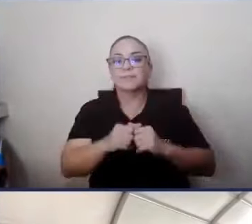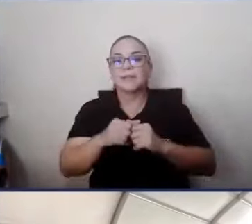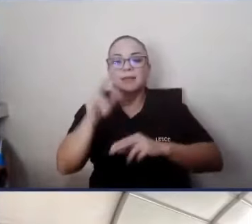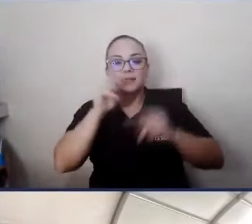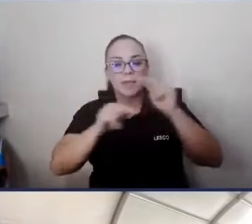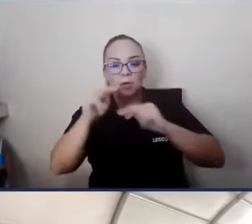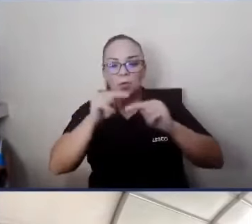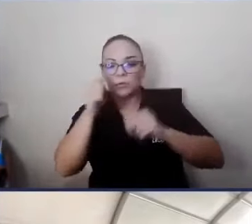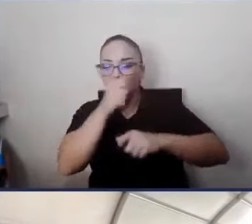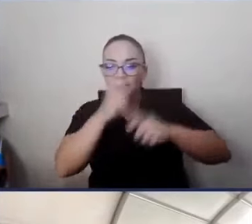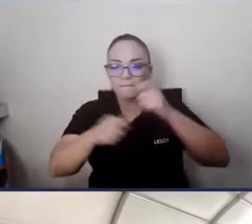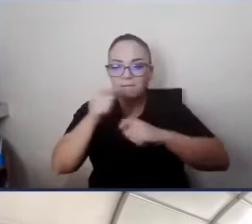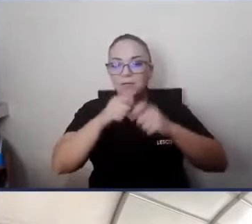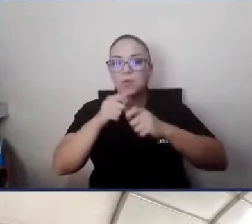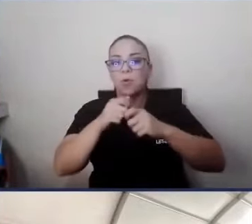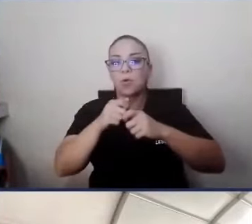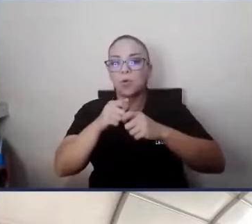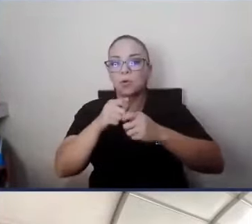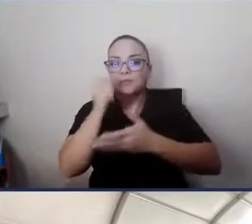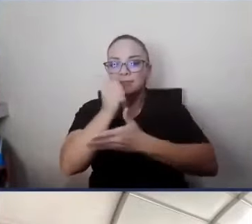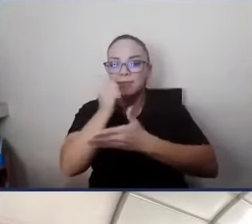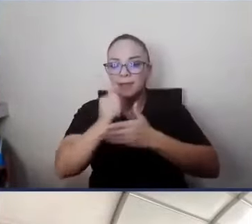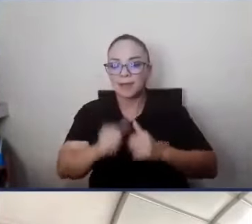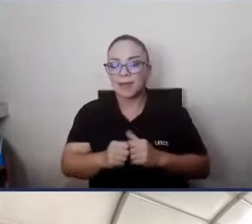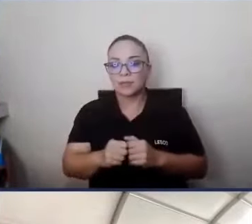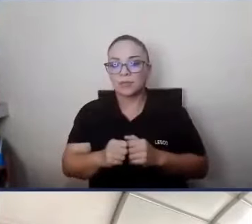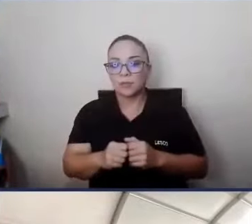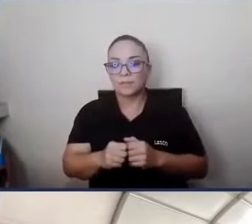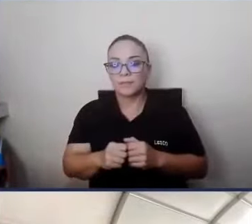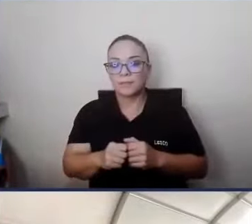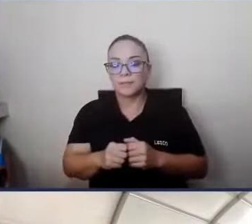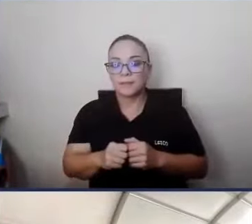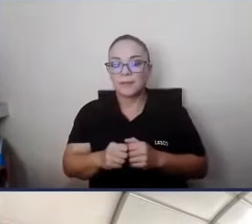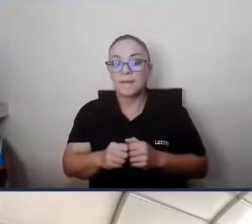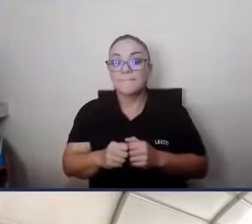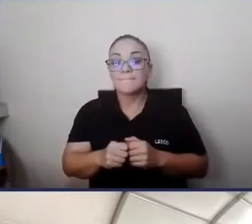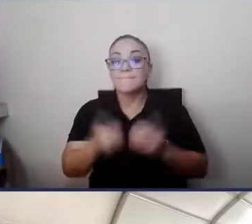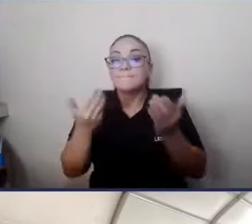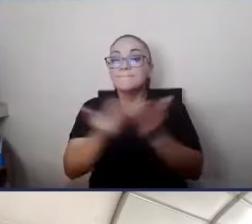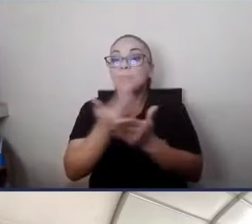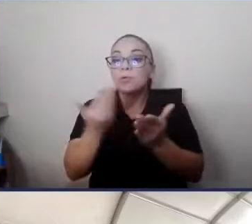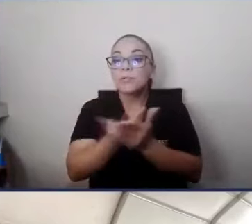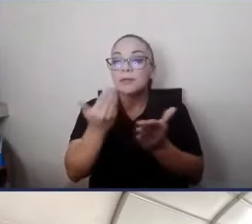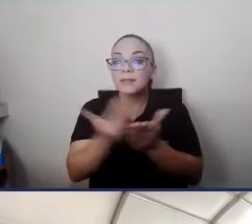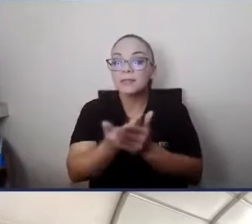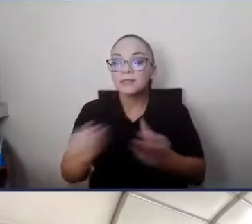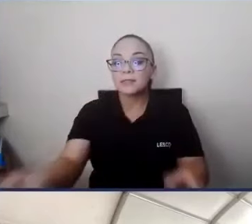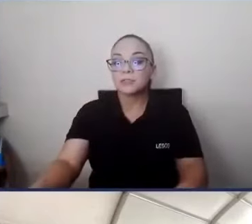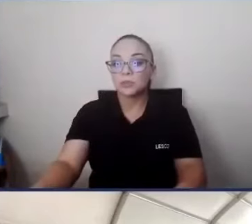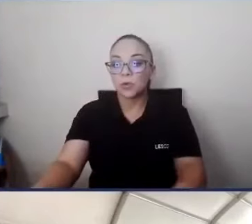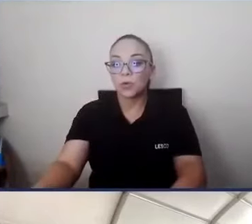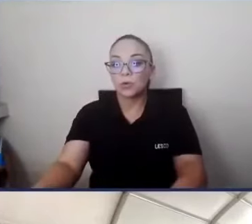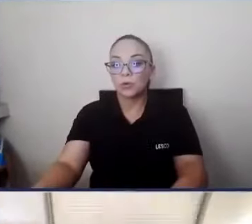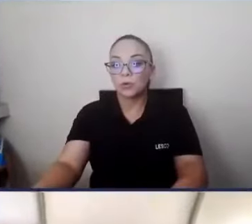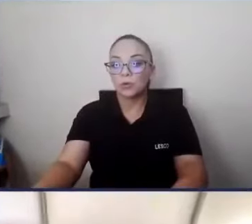y al sicariato a través de la modernización de nuestra policía.